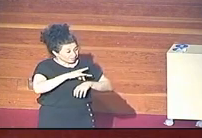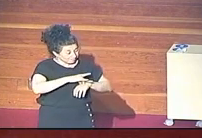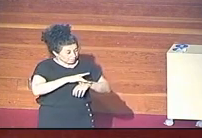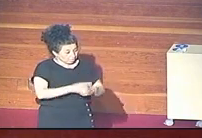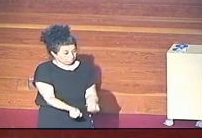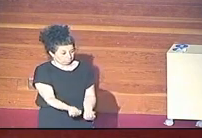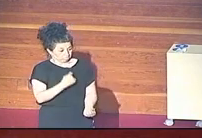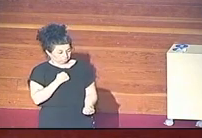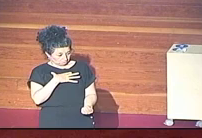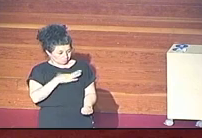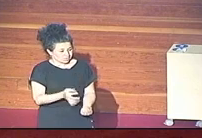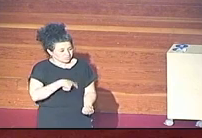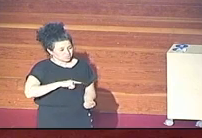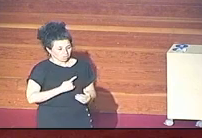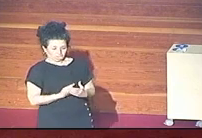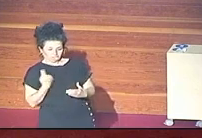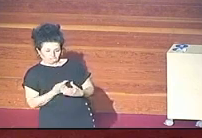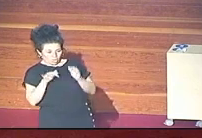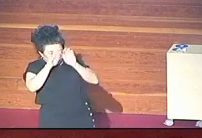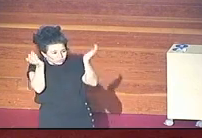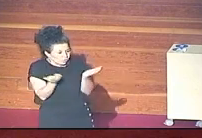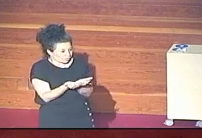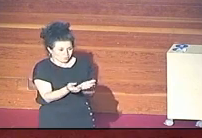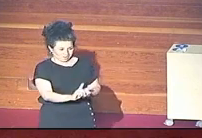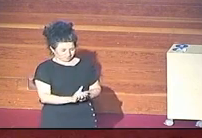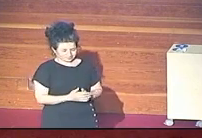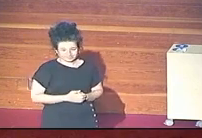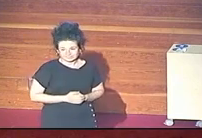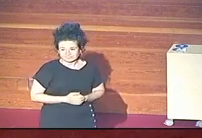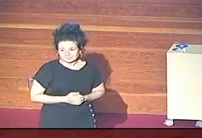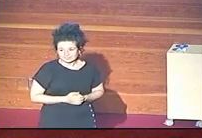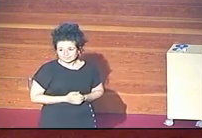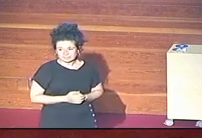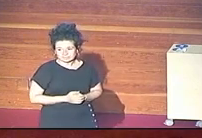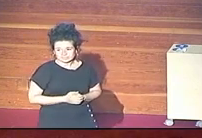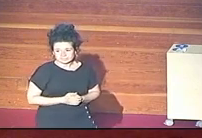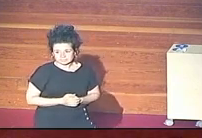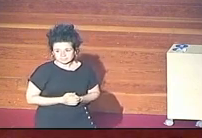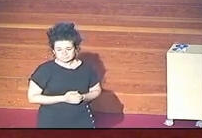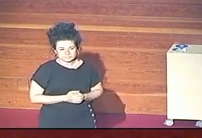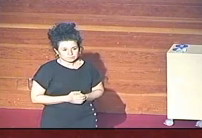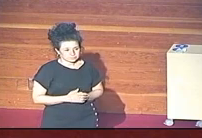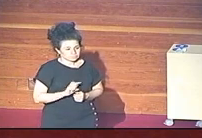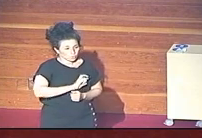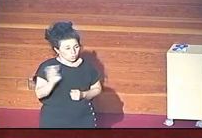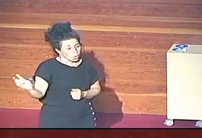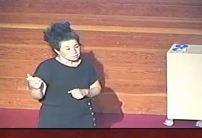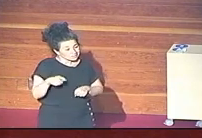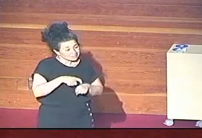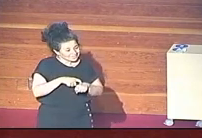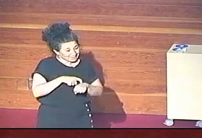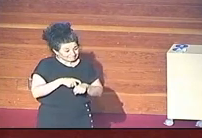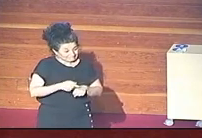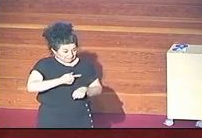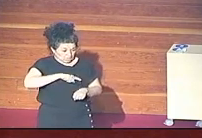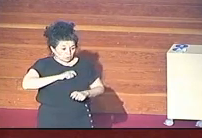en una burbuja y otra de las similitudes que nos afectan especialmente a los periodistas